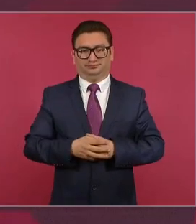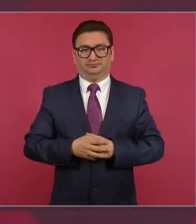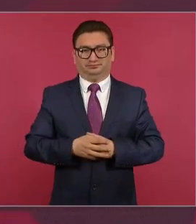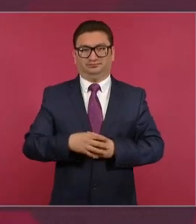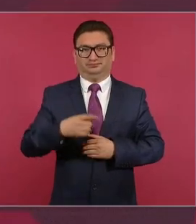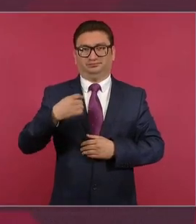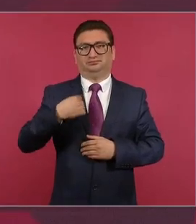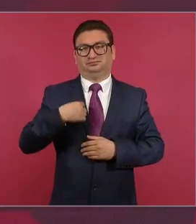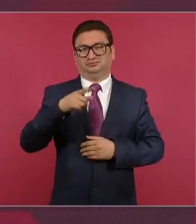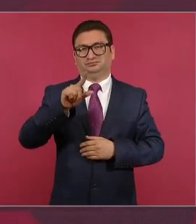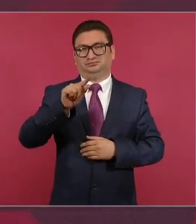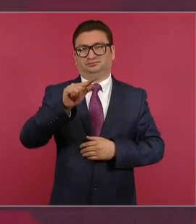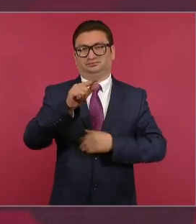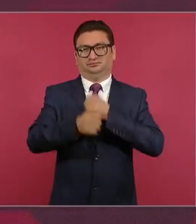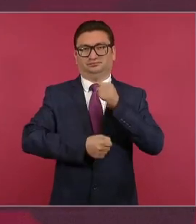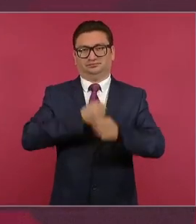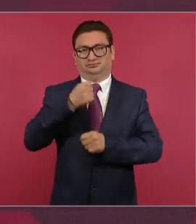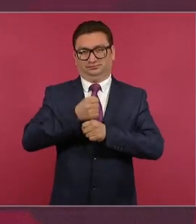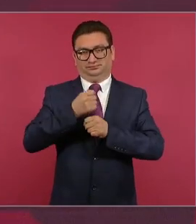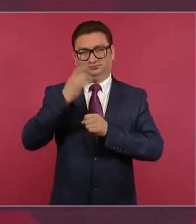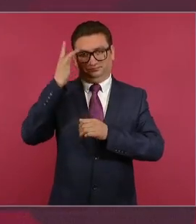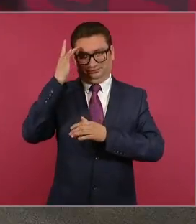cumplí 70